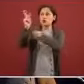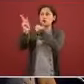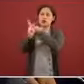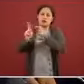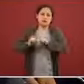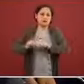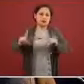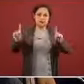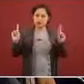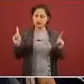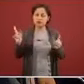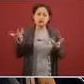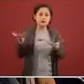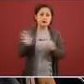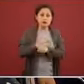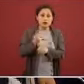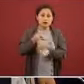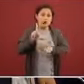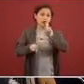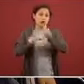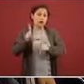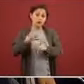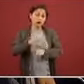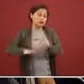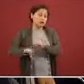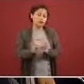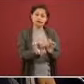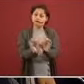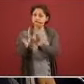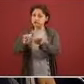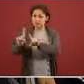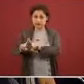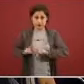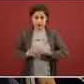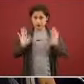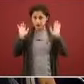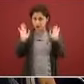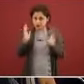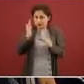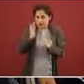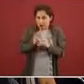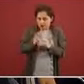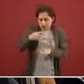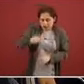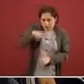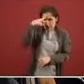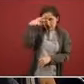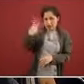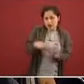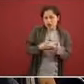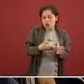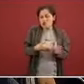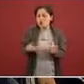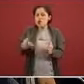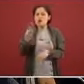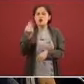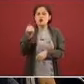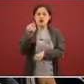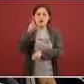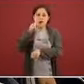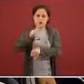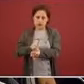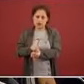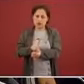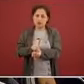muchos factores, y puede cambiar a lo largo de la epidemia. En este momento es en promedio 9 días, con una